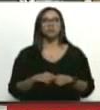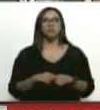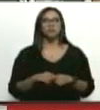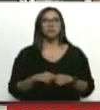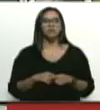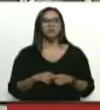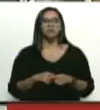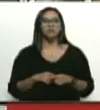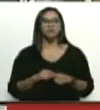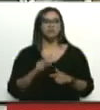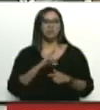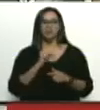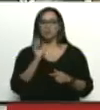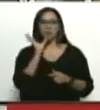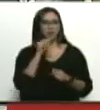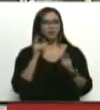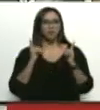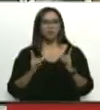No vamos a descansar.